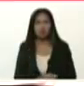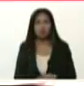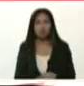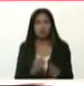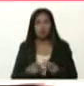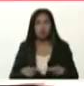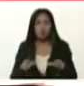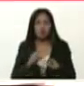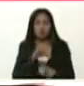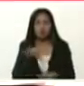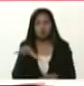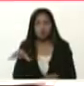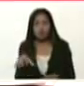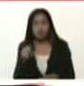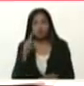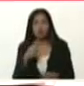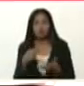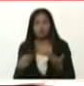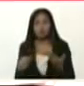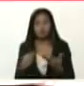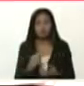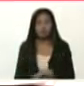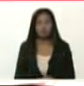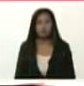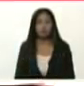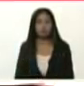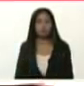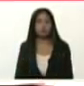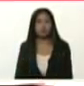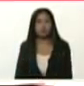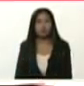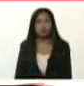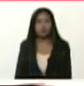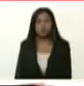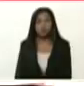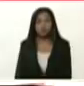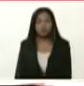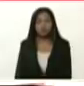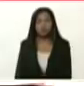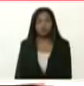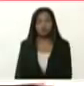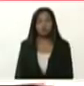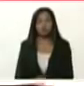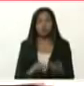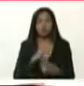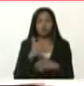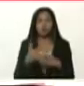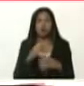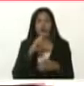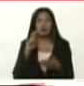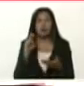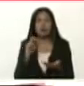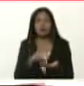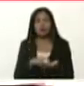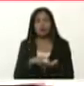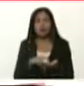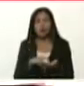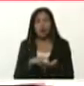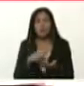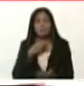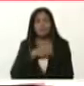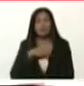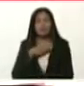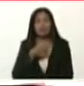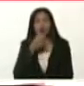cuadrillas en los estados, etcétera, etcétera. El Plan Nacional de Bacheo, en la misión Venezuela Bella,